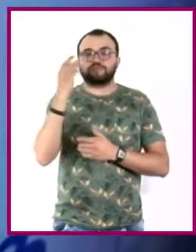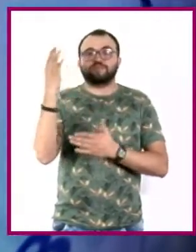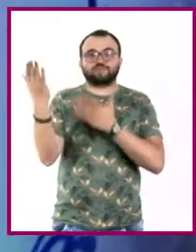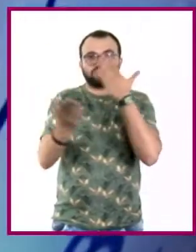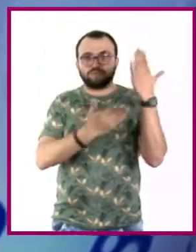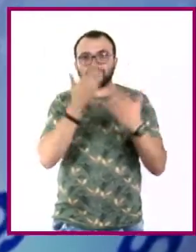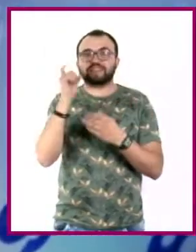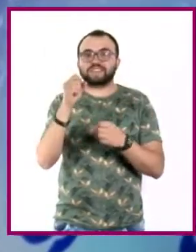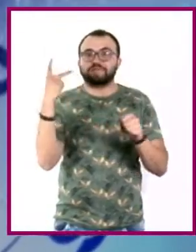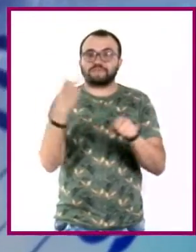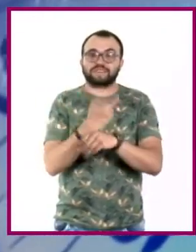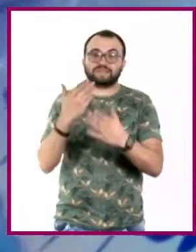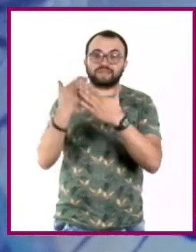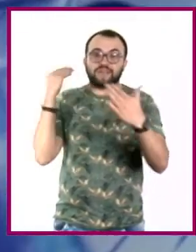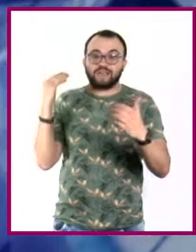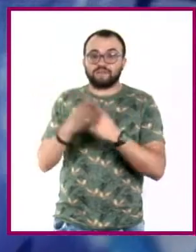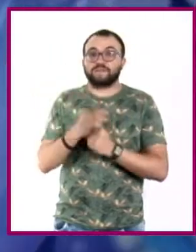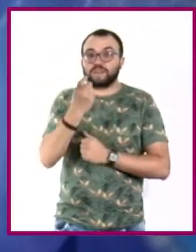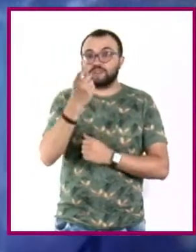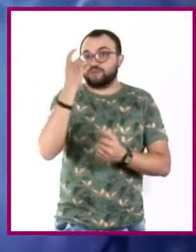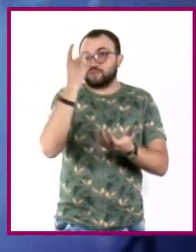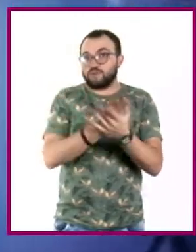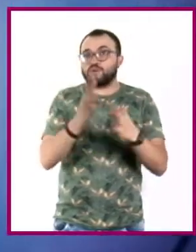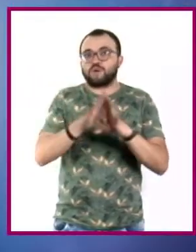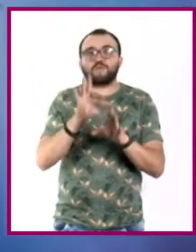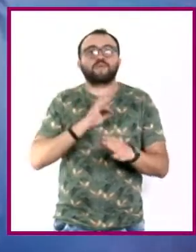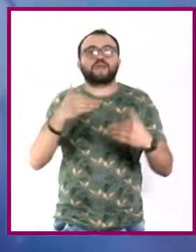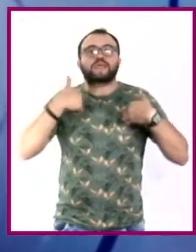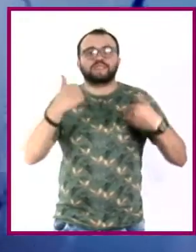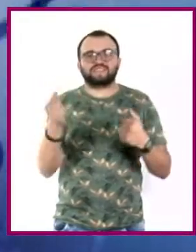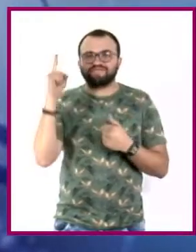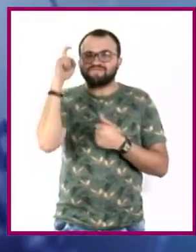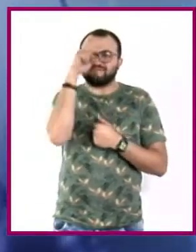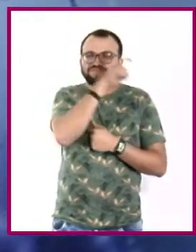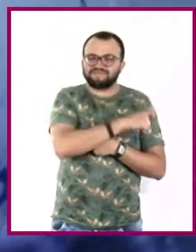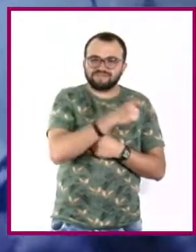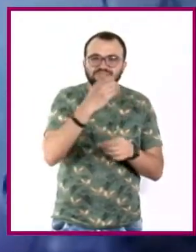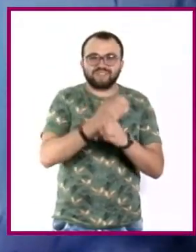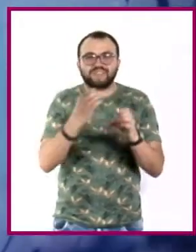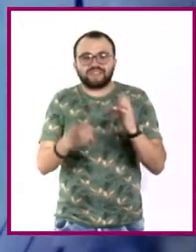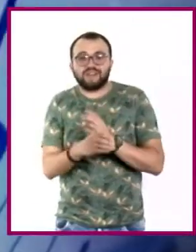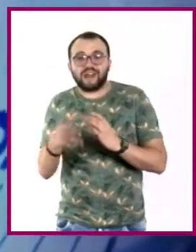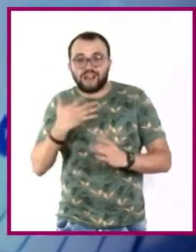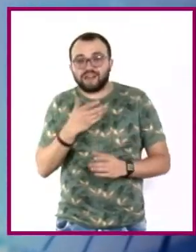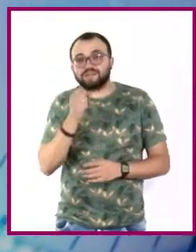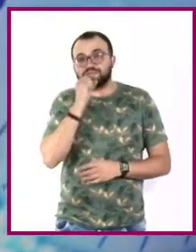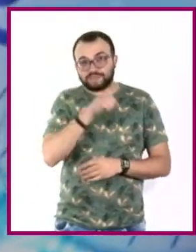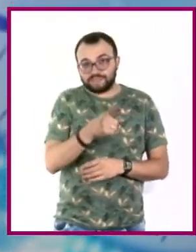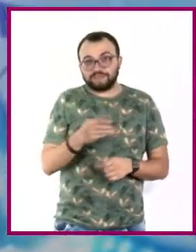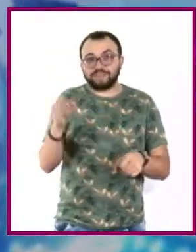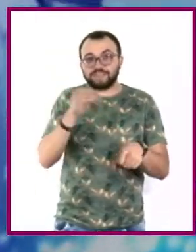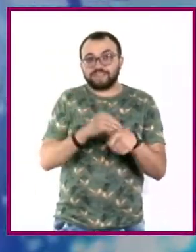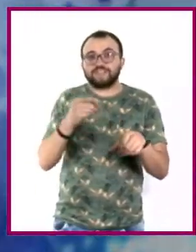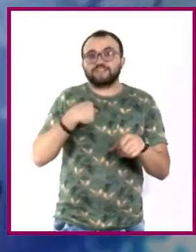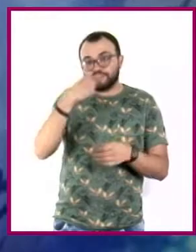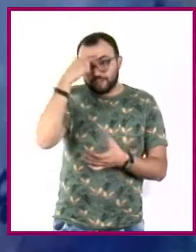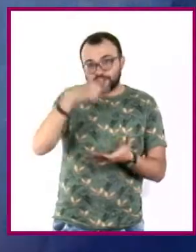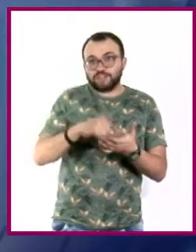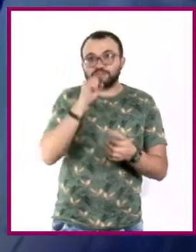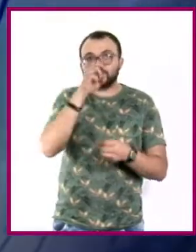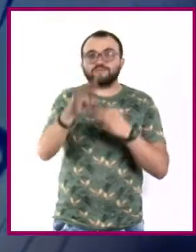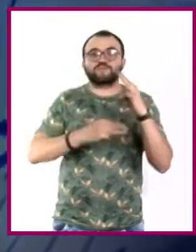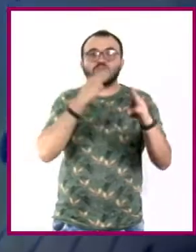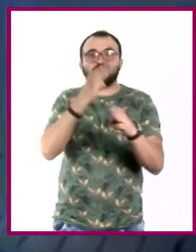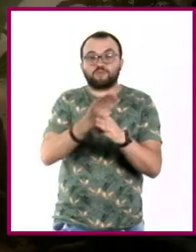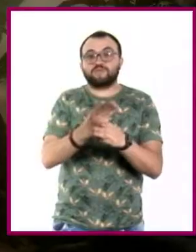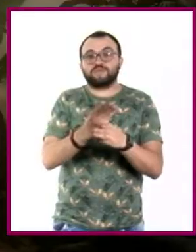del pasado. Solo así es posible entender las complejas implicaciones que tiene nuestra manera de interpretar el mundo a través